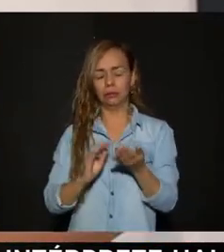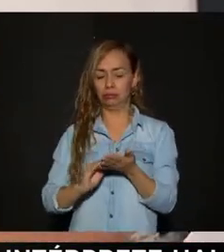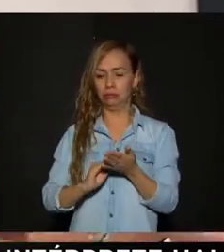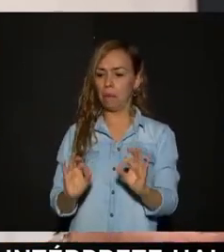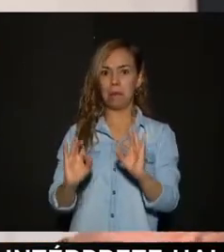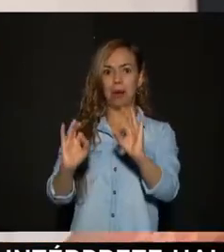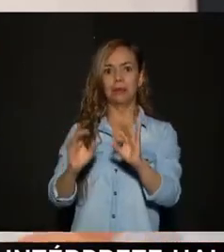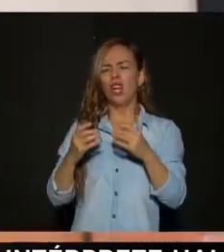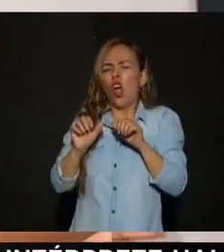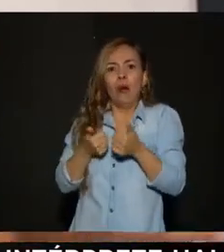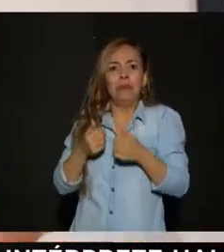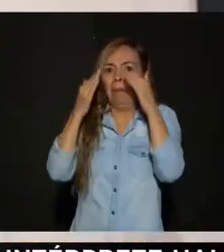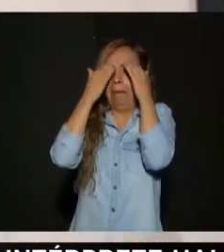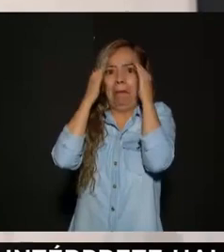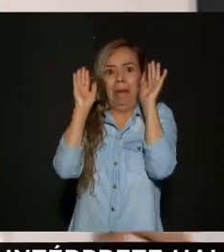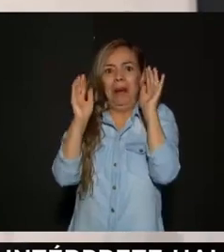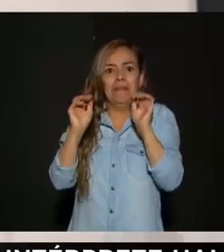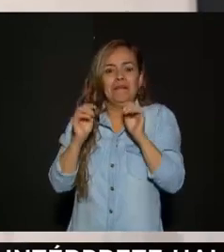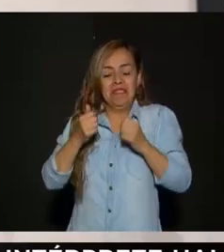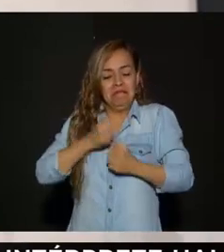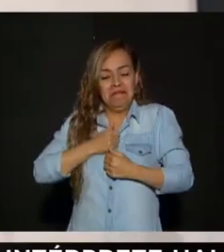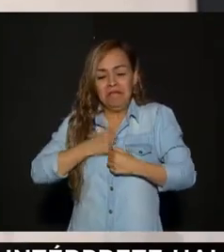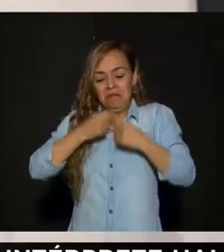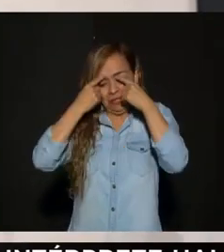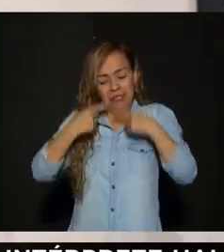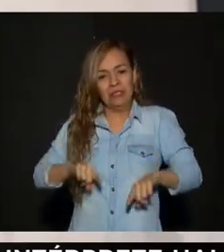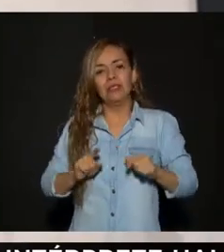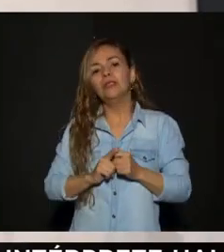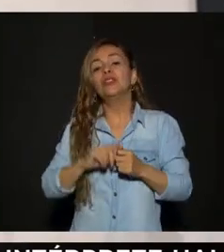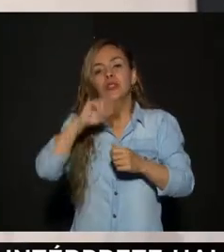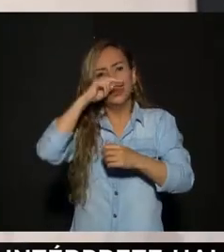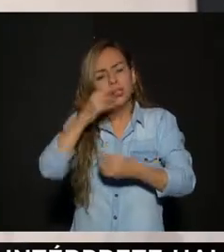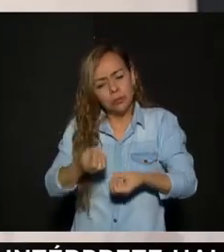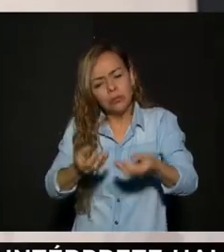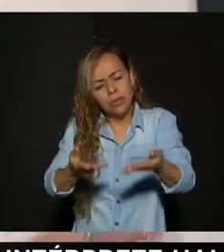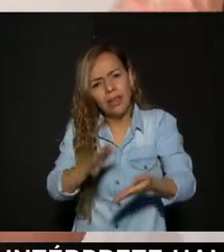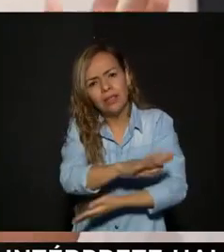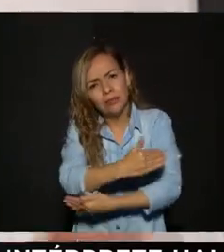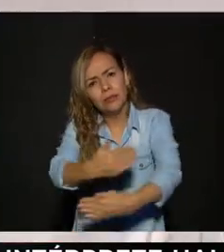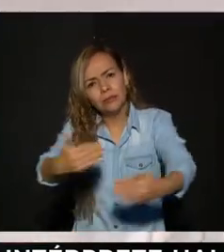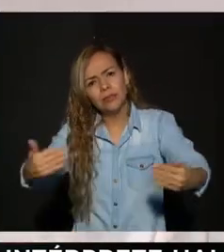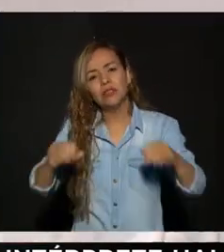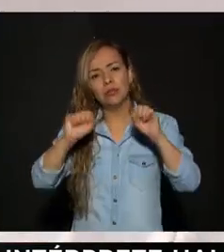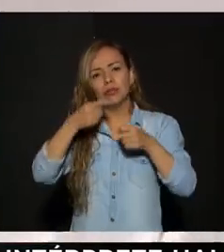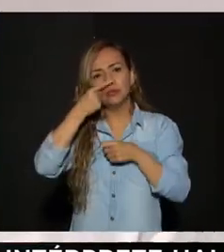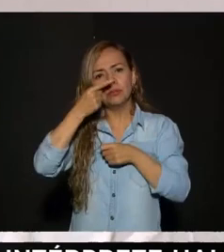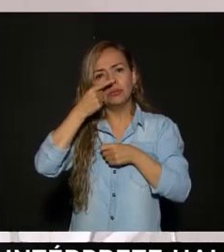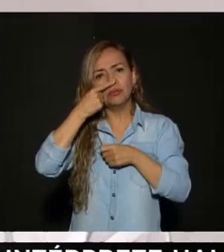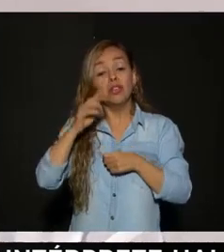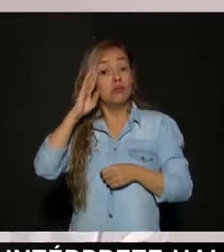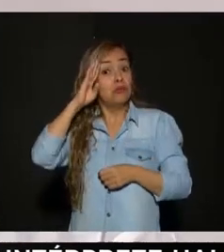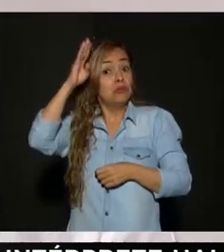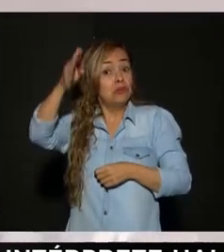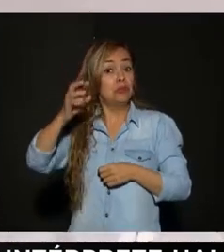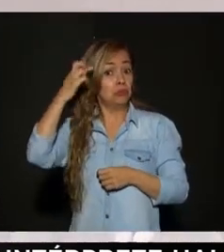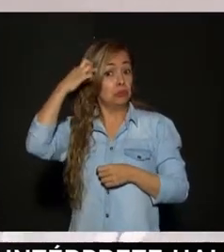es eso, permitirle a los niños que en esas cosas que tengamos en la casa exploren, se entretengan y potencializar. De ahí saldrá un